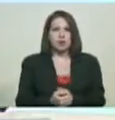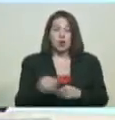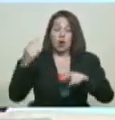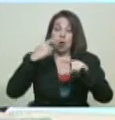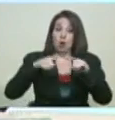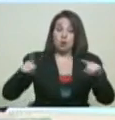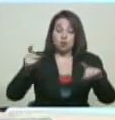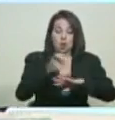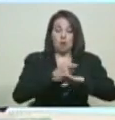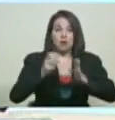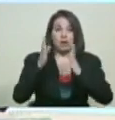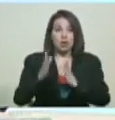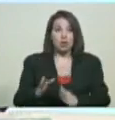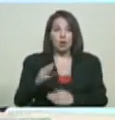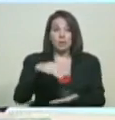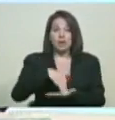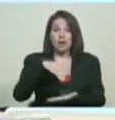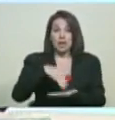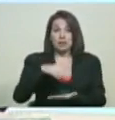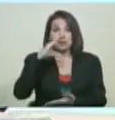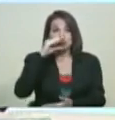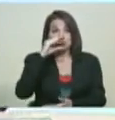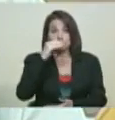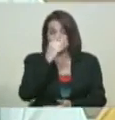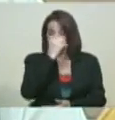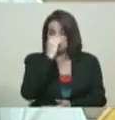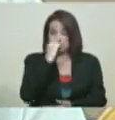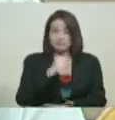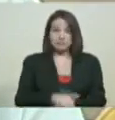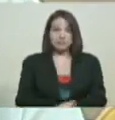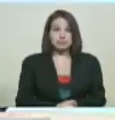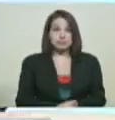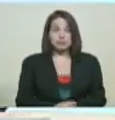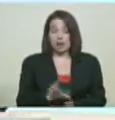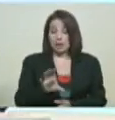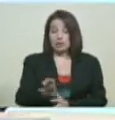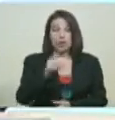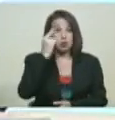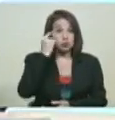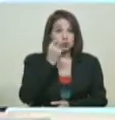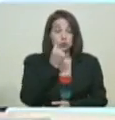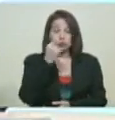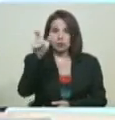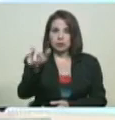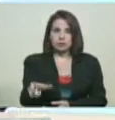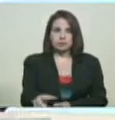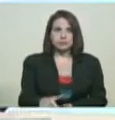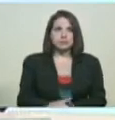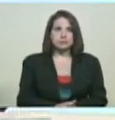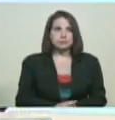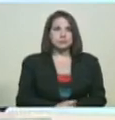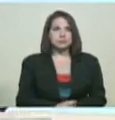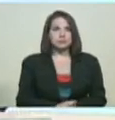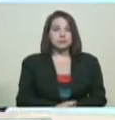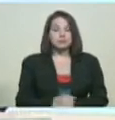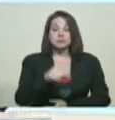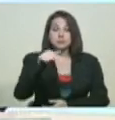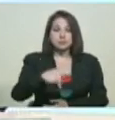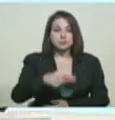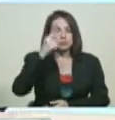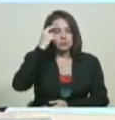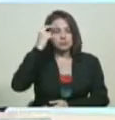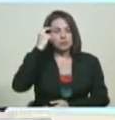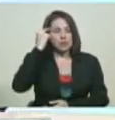miranda gobernador del estado sucre sucre hoy día de nuestro antonio